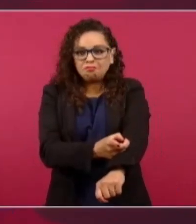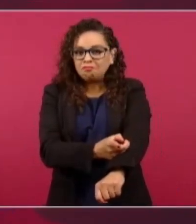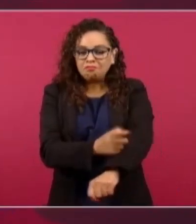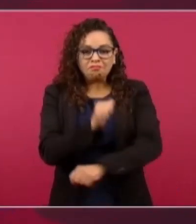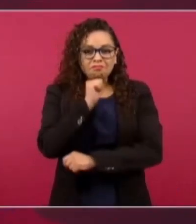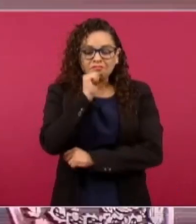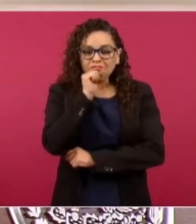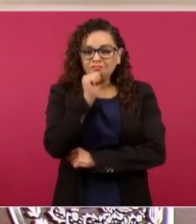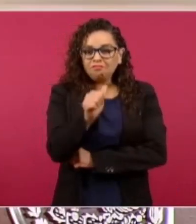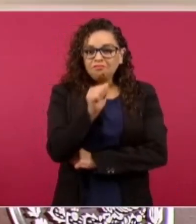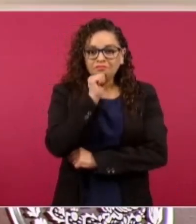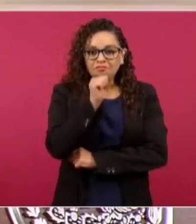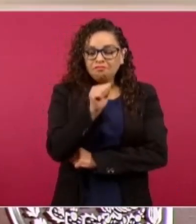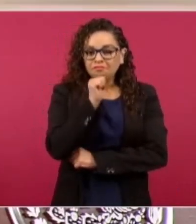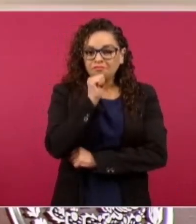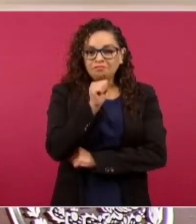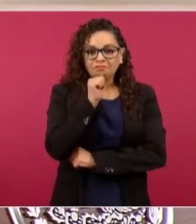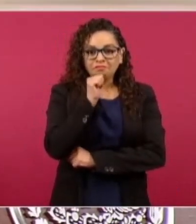Entonces, pues por eso